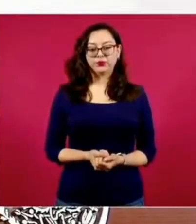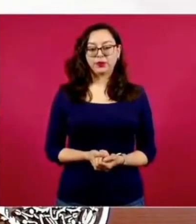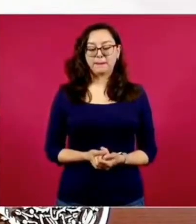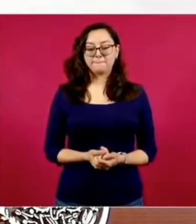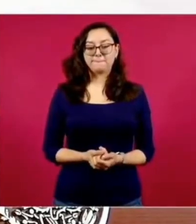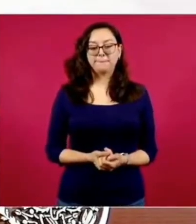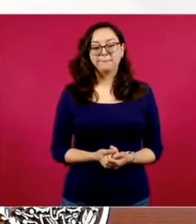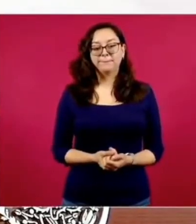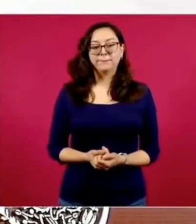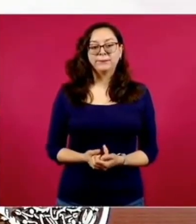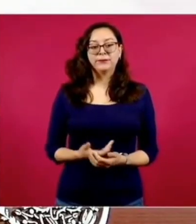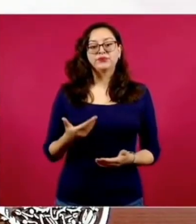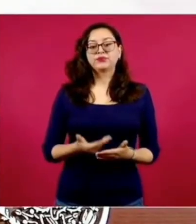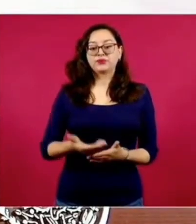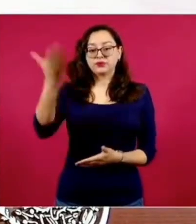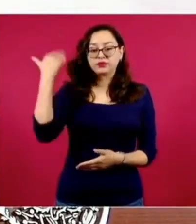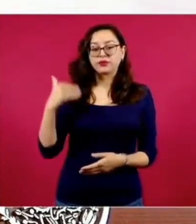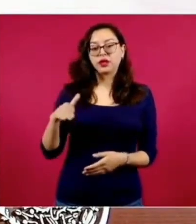trabajo,